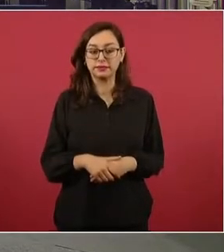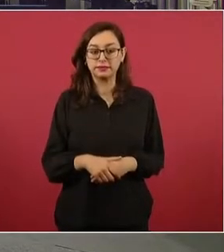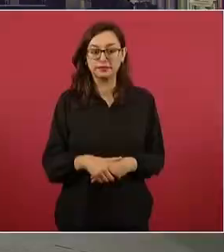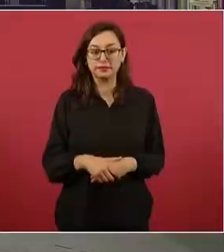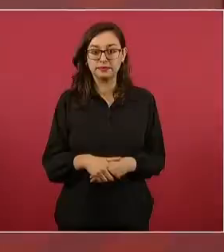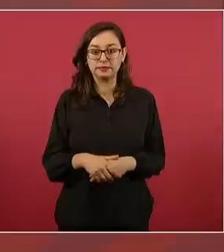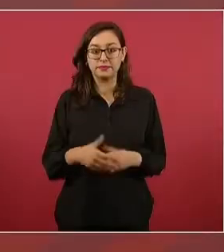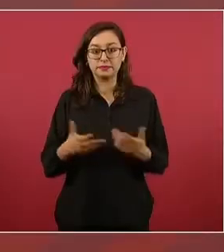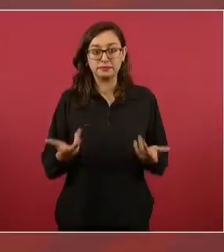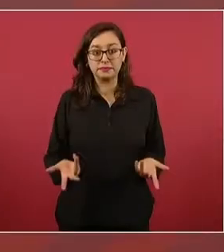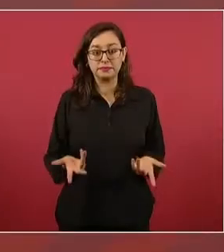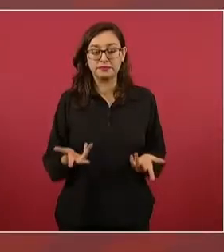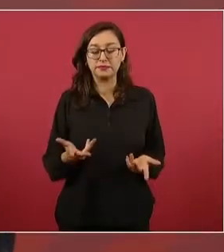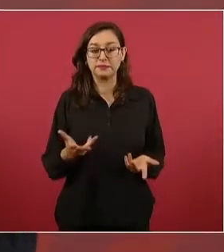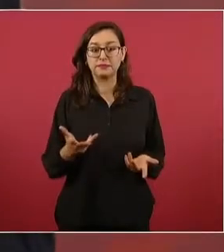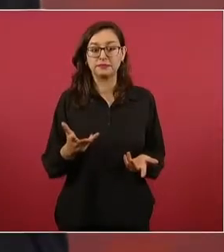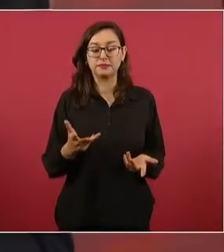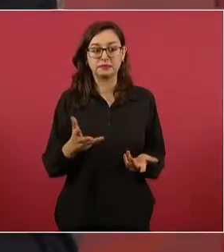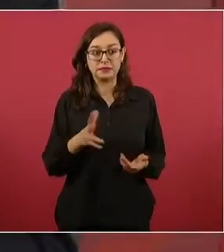señora, su marido